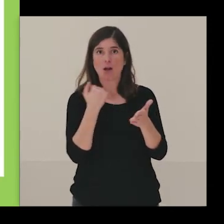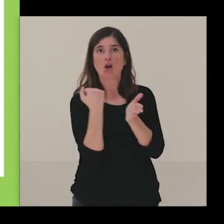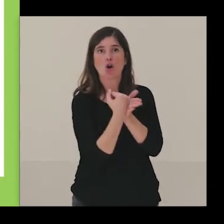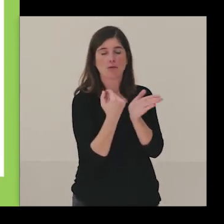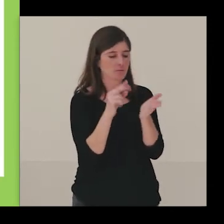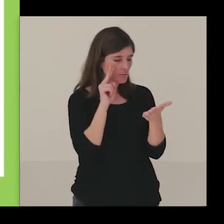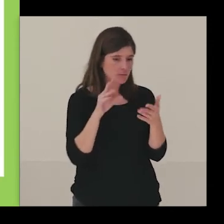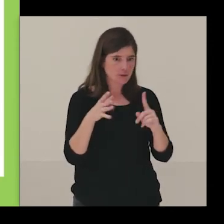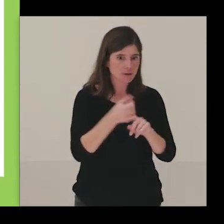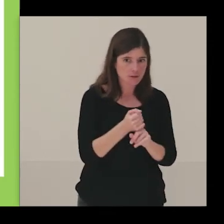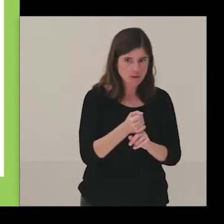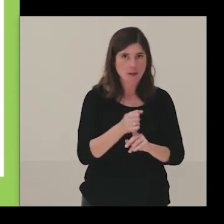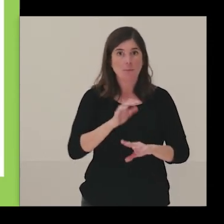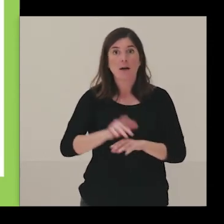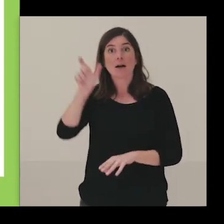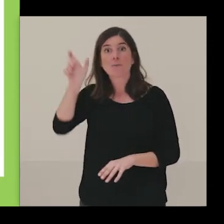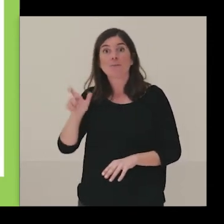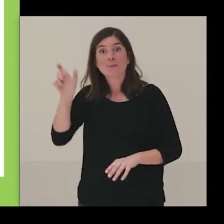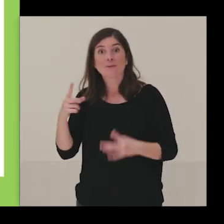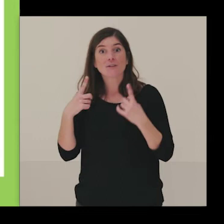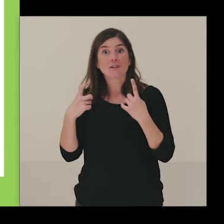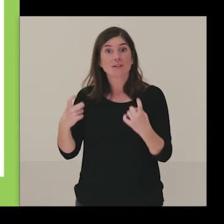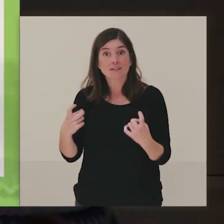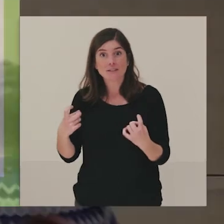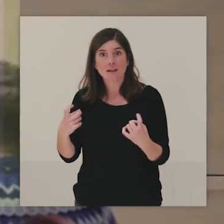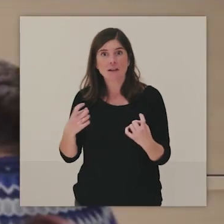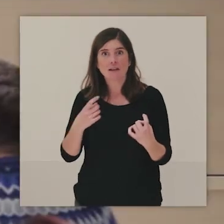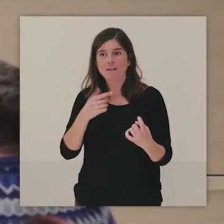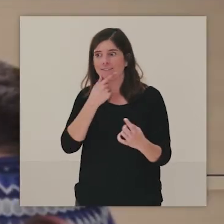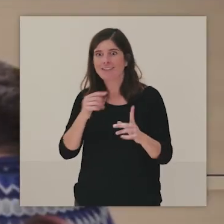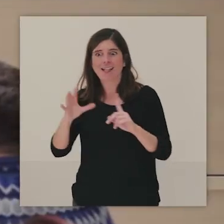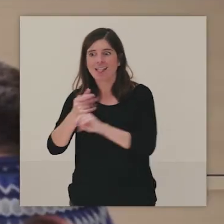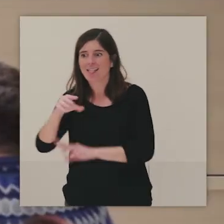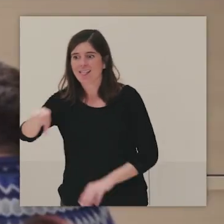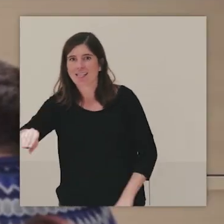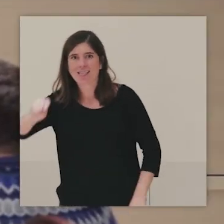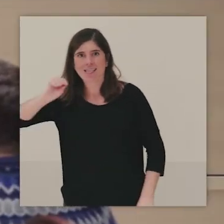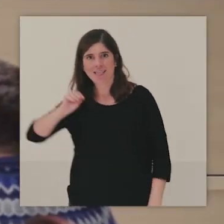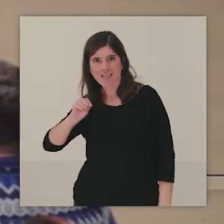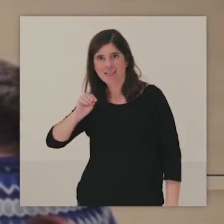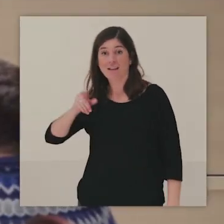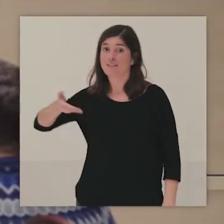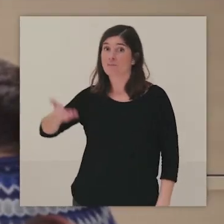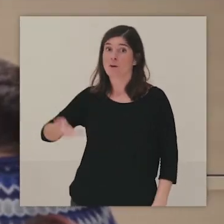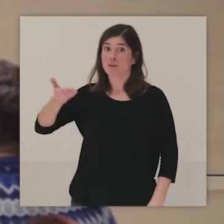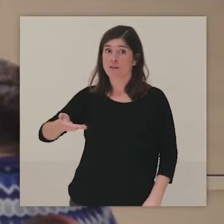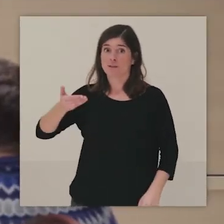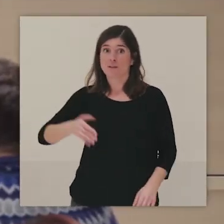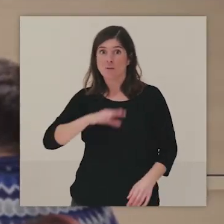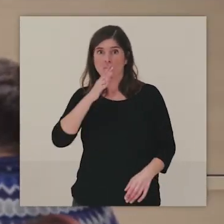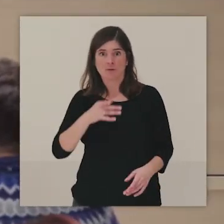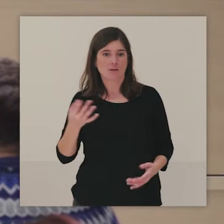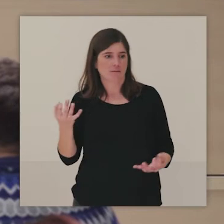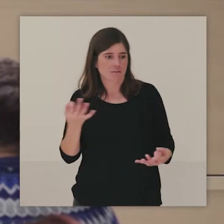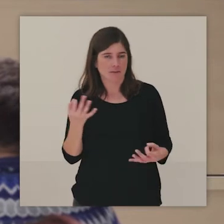que quien lo necesite lo pueda identificar y coger. Eso es importante porque todavía la lectura fácil no está tan difundida, hay que